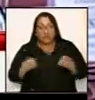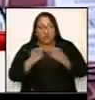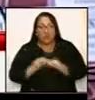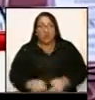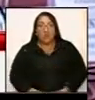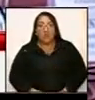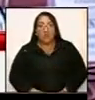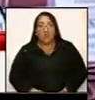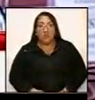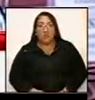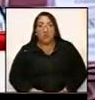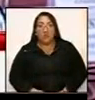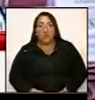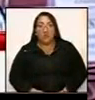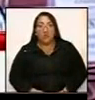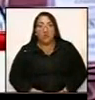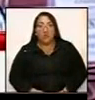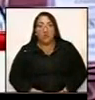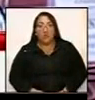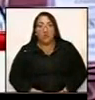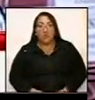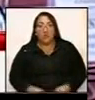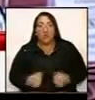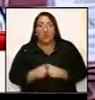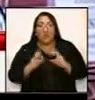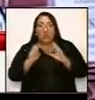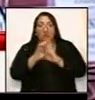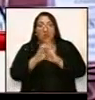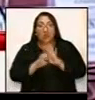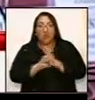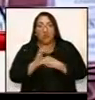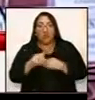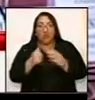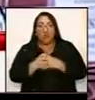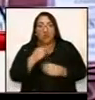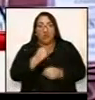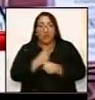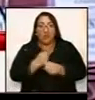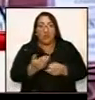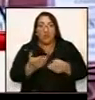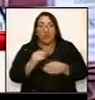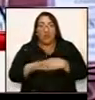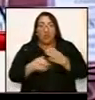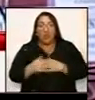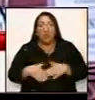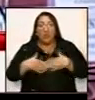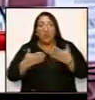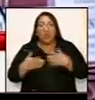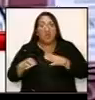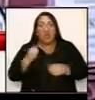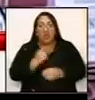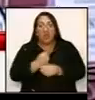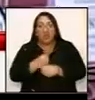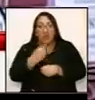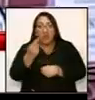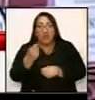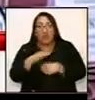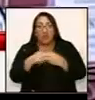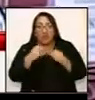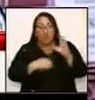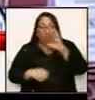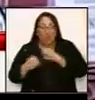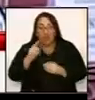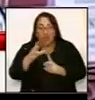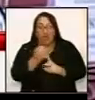y también un marco constitucional que, digamos, si lo tomamos en cuenta, tenemos más posibilidades de ser efectivos en lo que